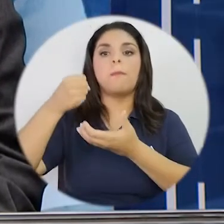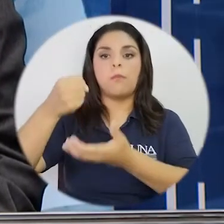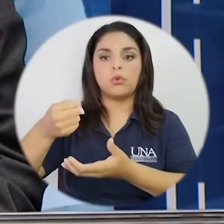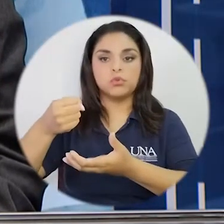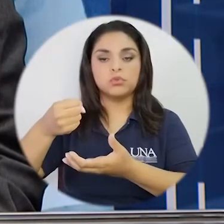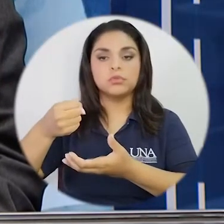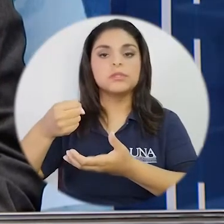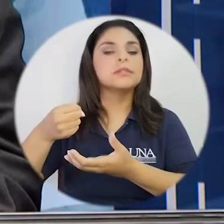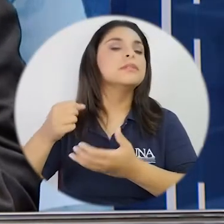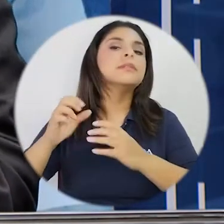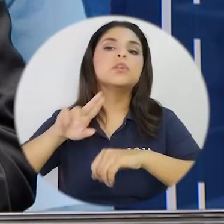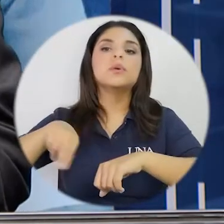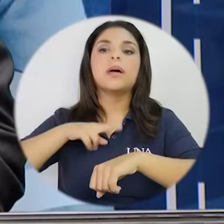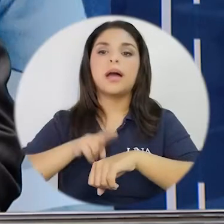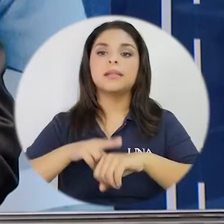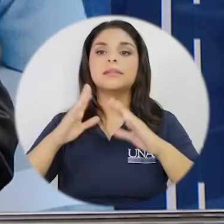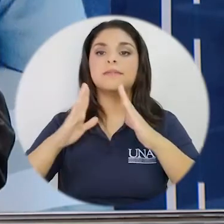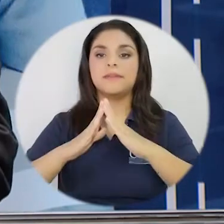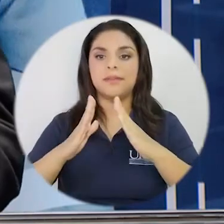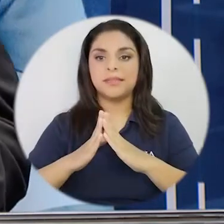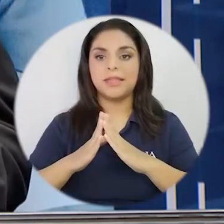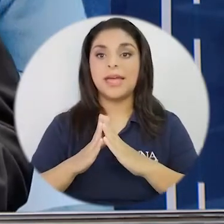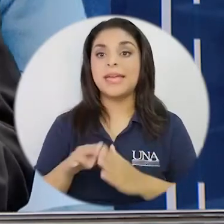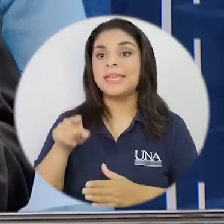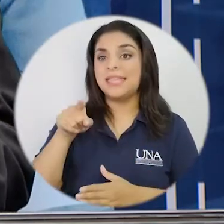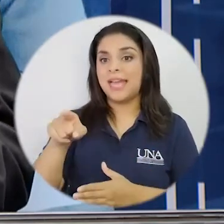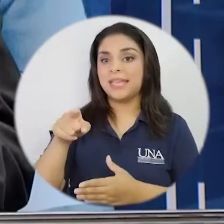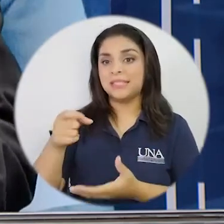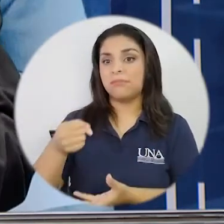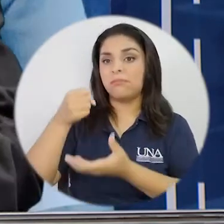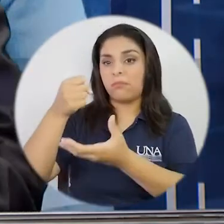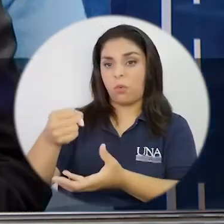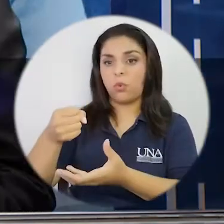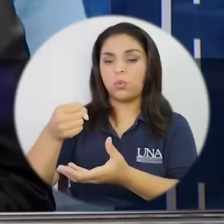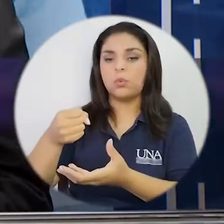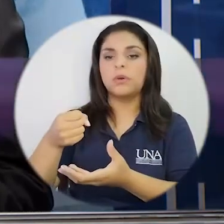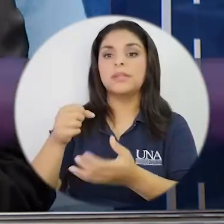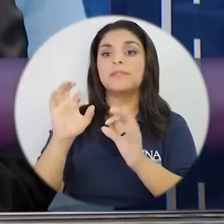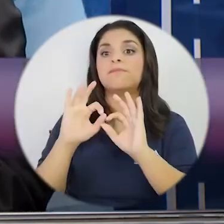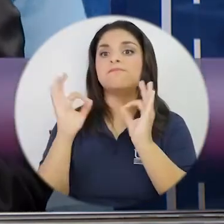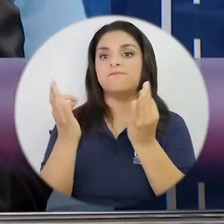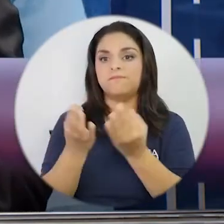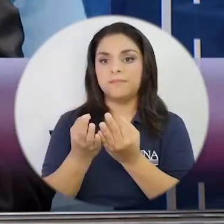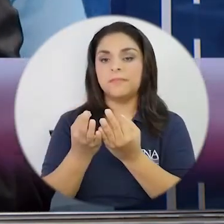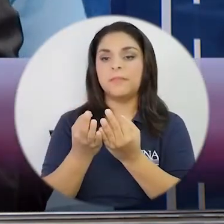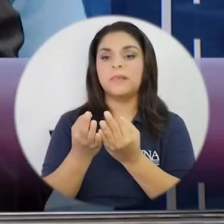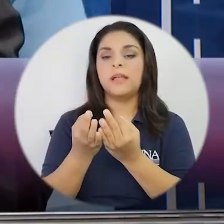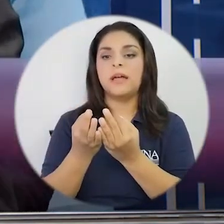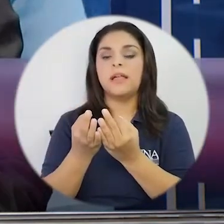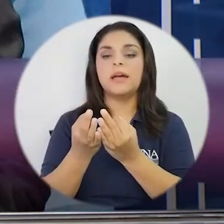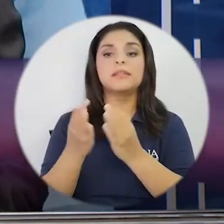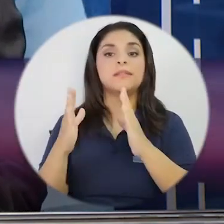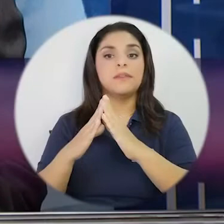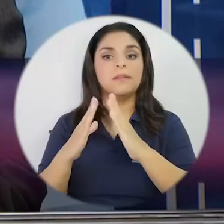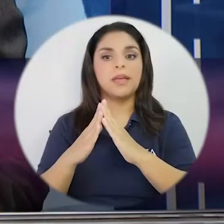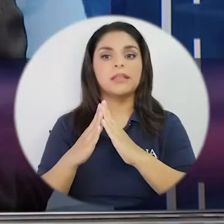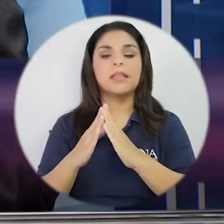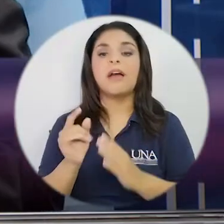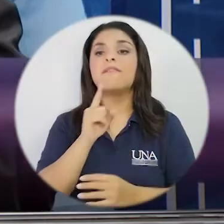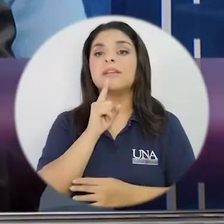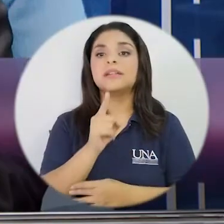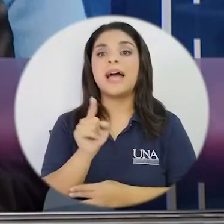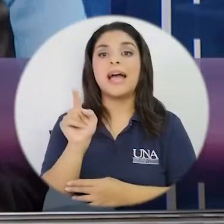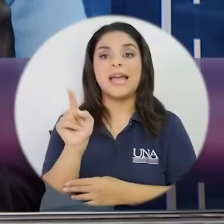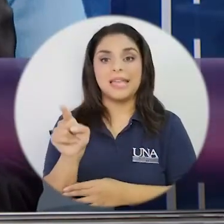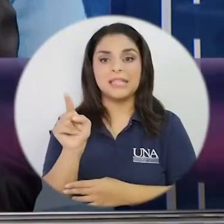que realmente los representen, que este bono familiar de vivienda realmente represente una